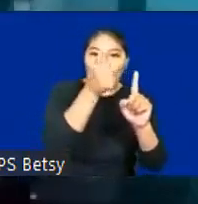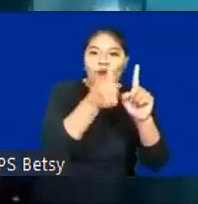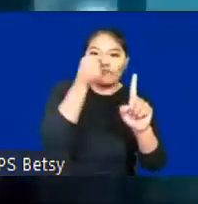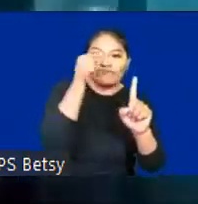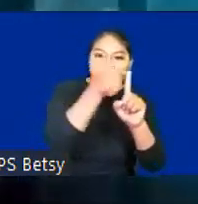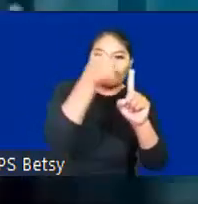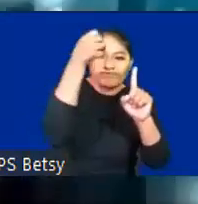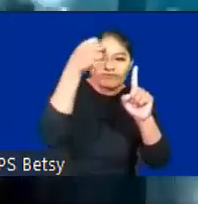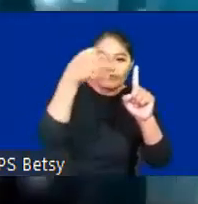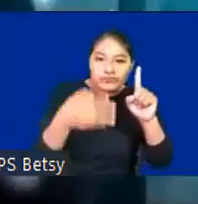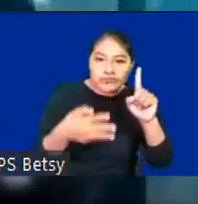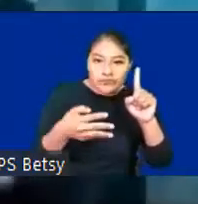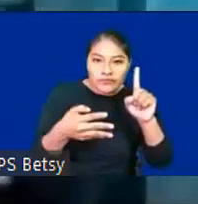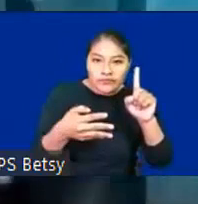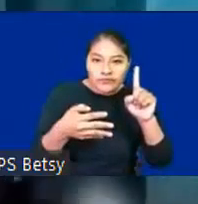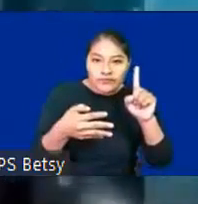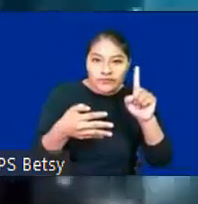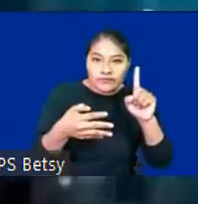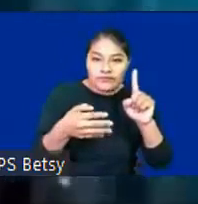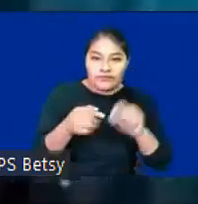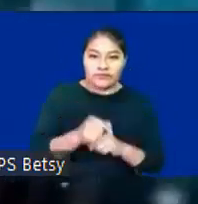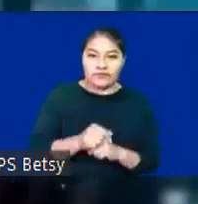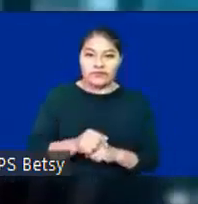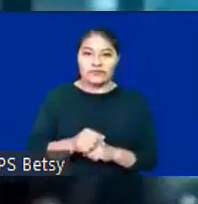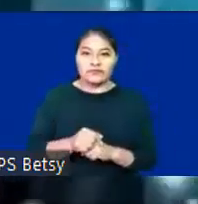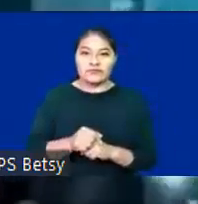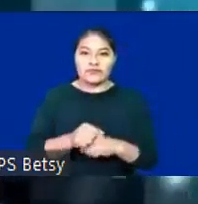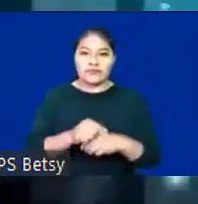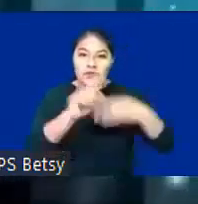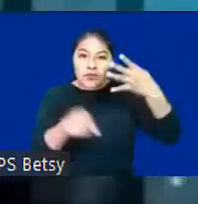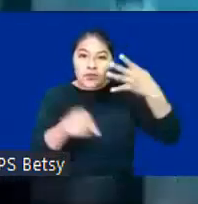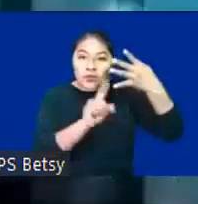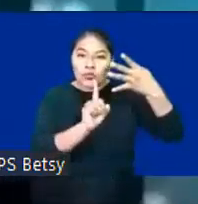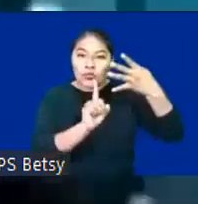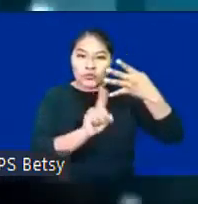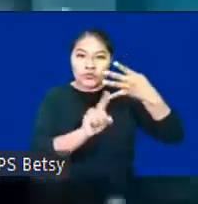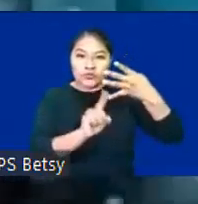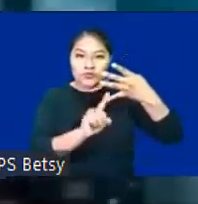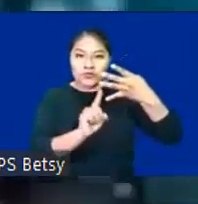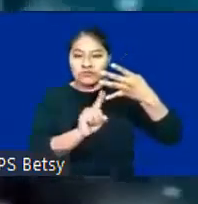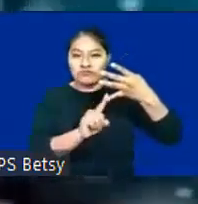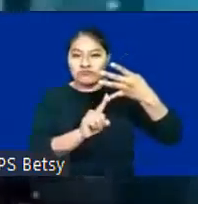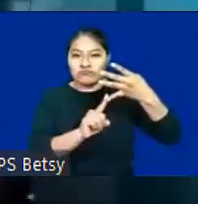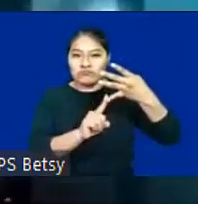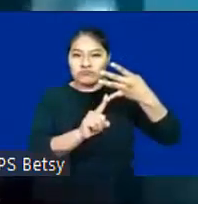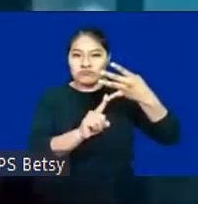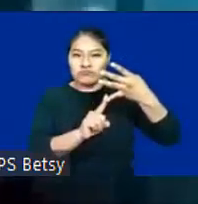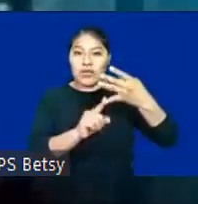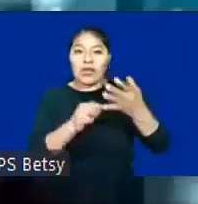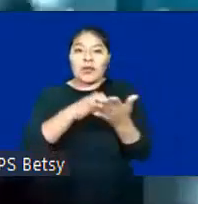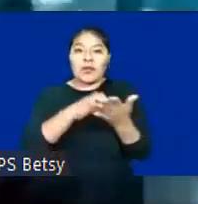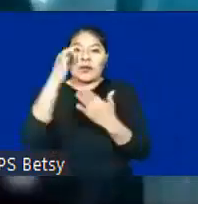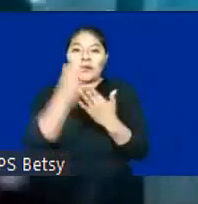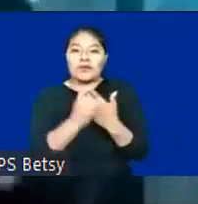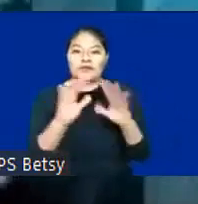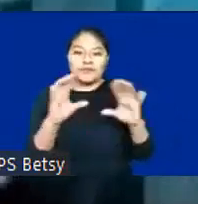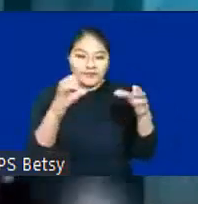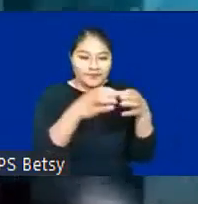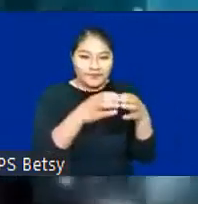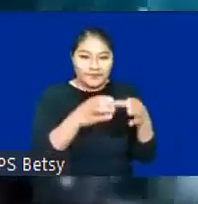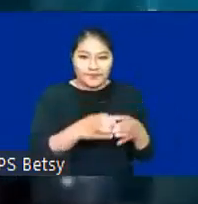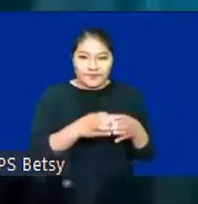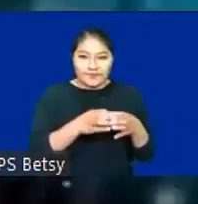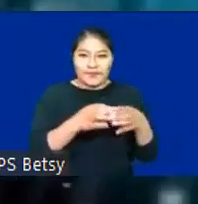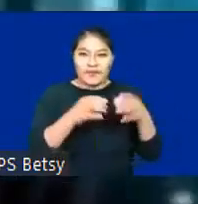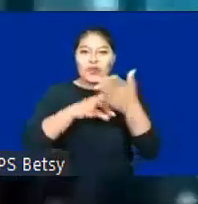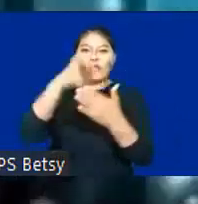y se concluye con un conjunto de proyectos que nacen